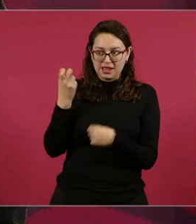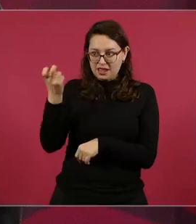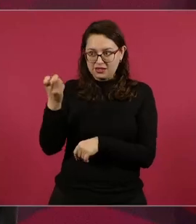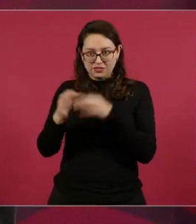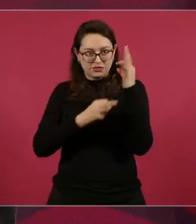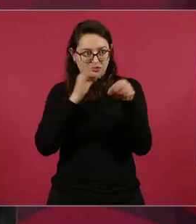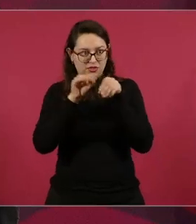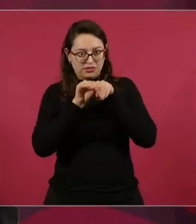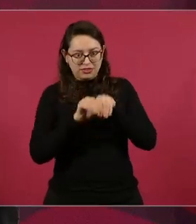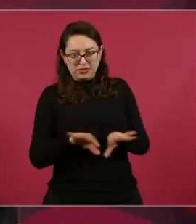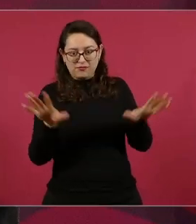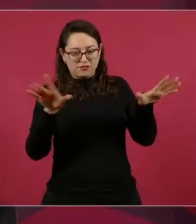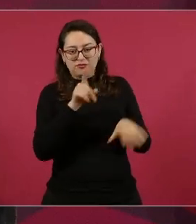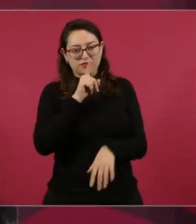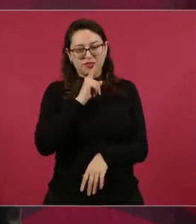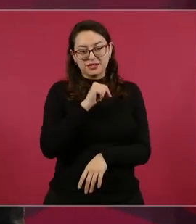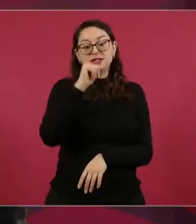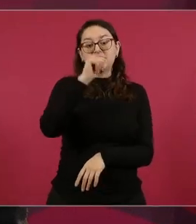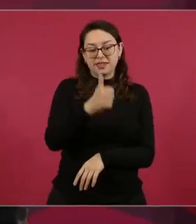se va a publicar en el Reforma.